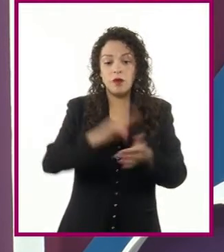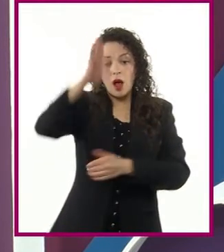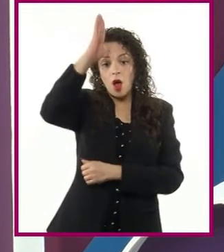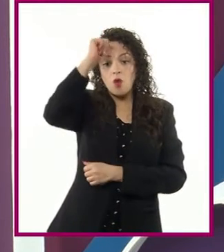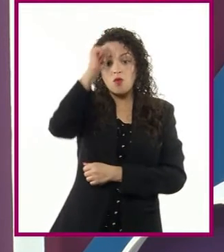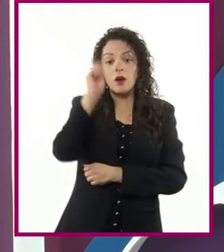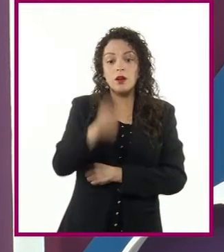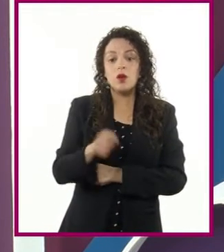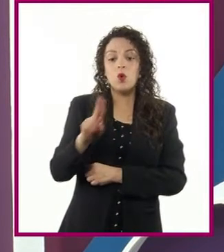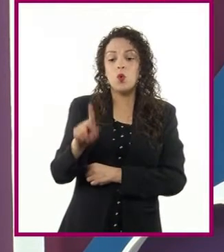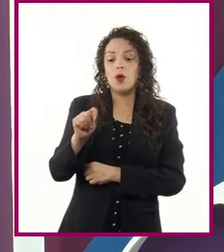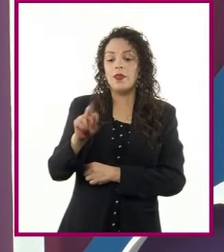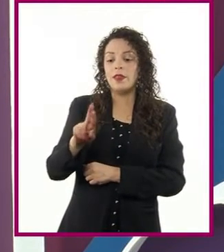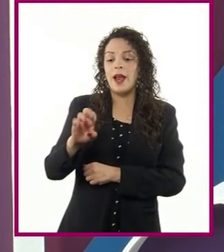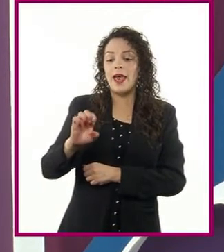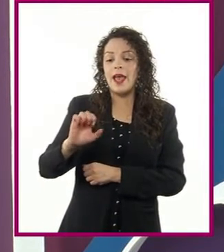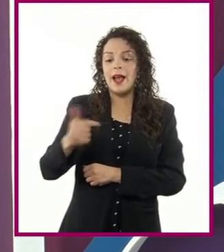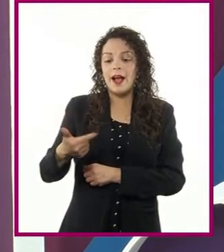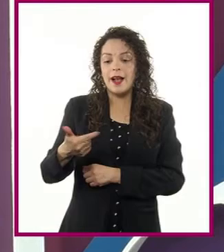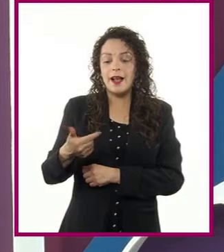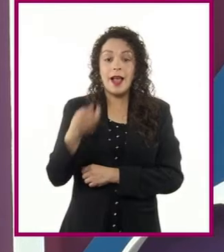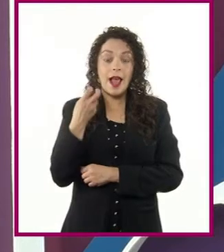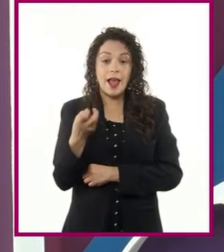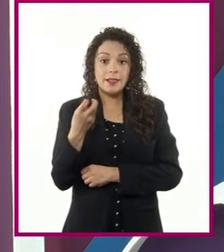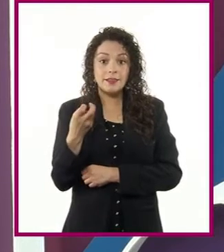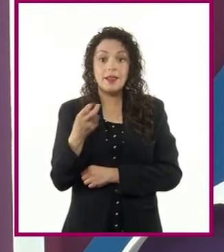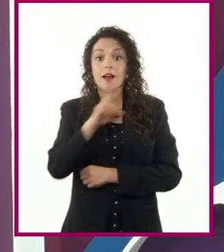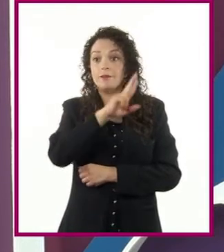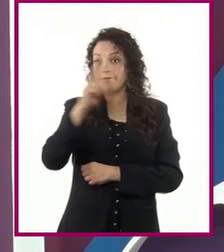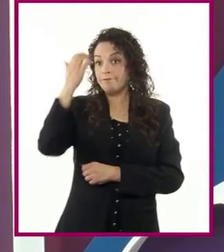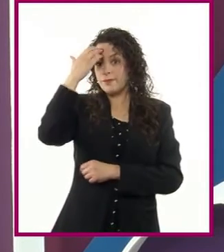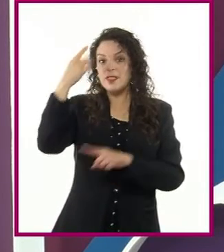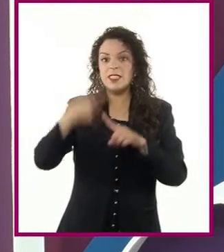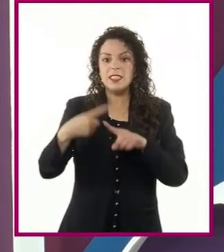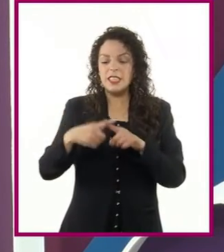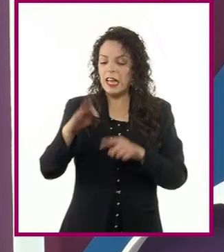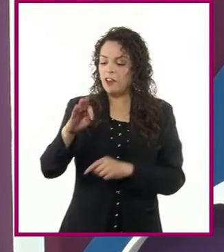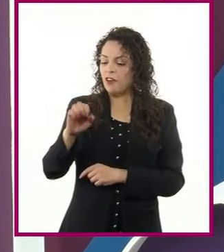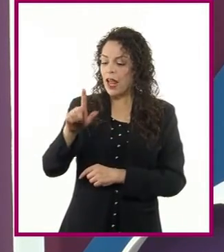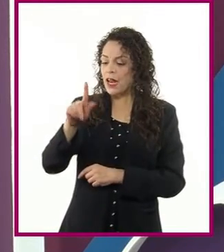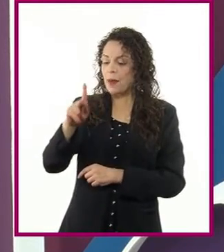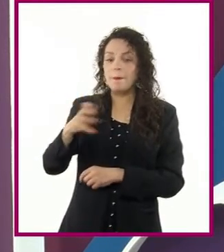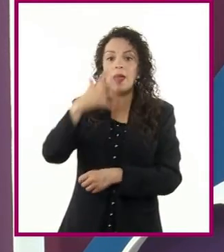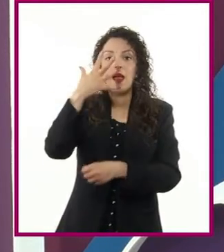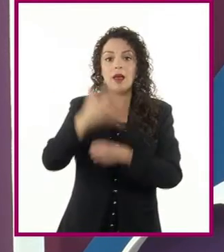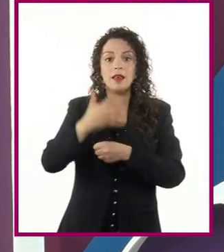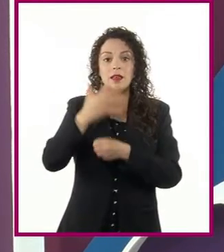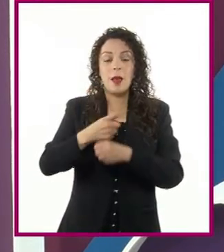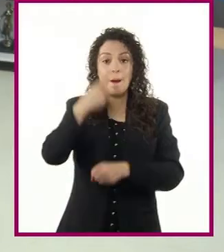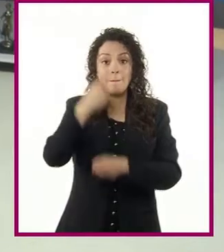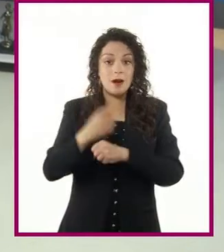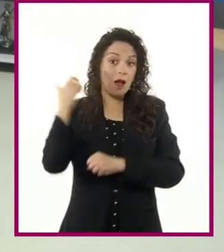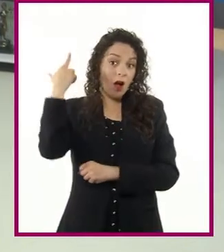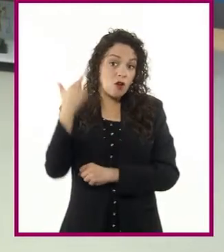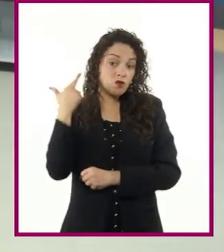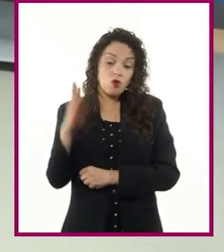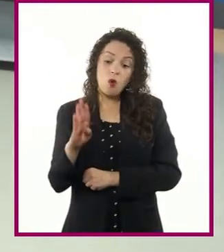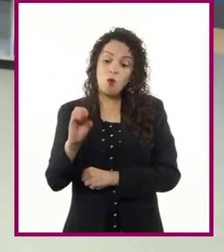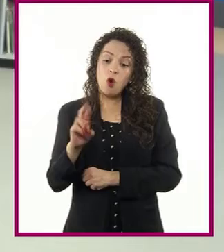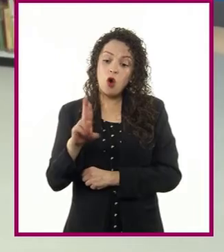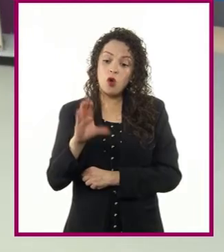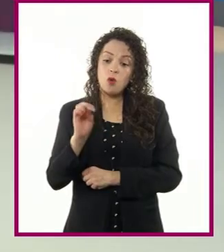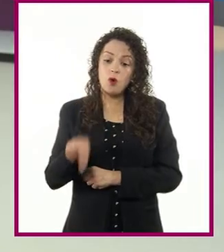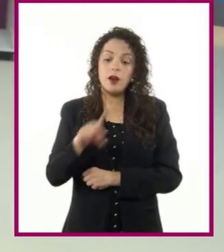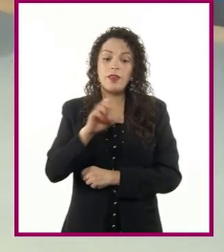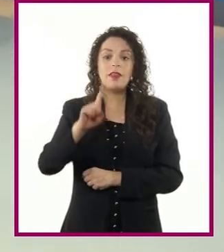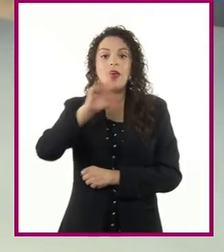de Utrecht, en el cual se reconoció a Felipe V como el primer rey Borbón de España. Con la llegada